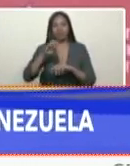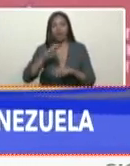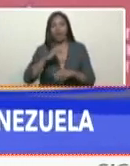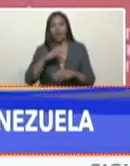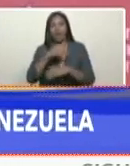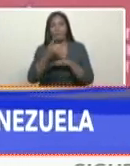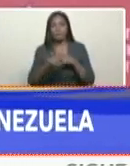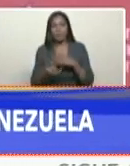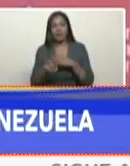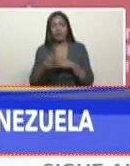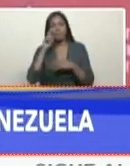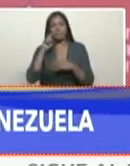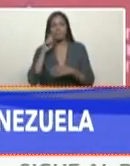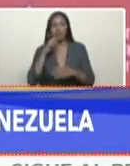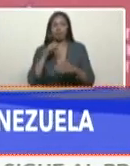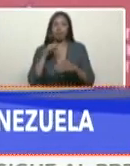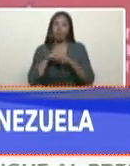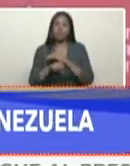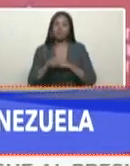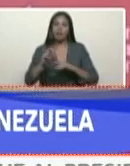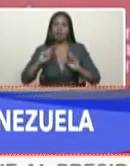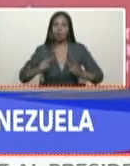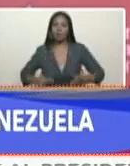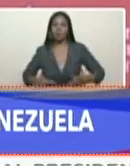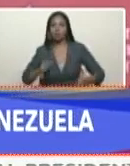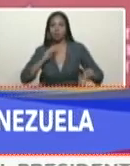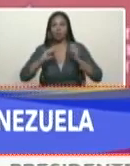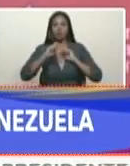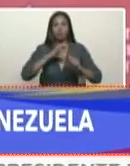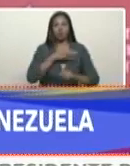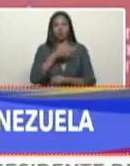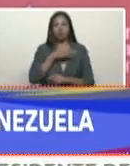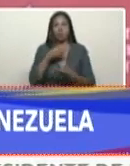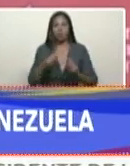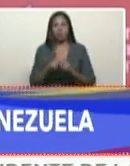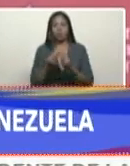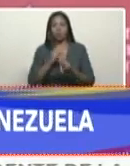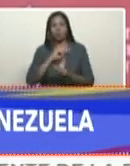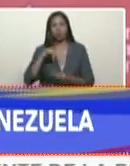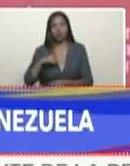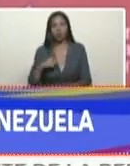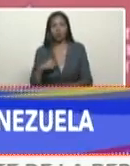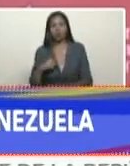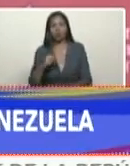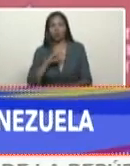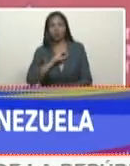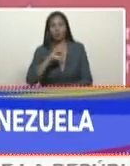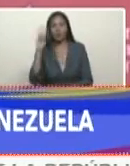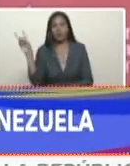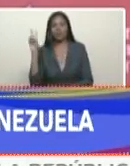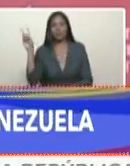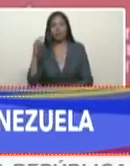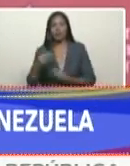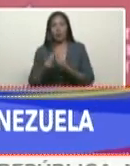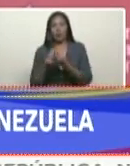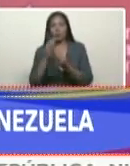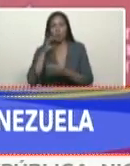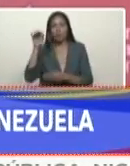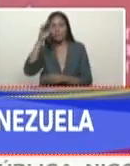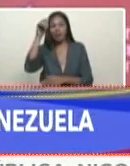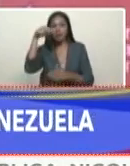gran movimiento social también. Junto al movimiento Somos Venezuela, junto a las comunas, junto a Barrio